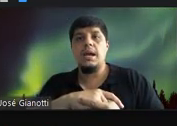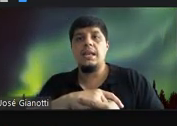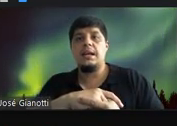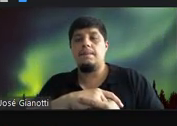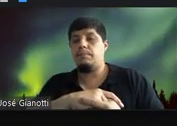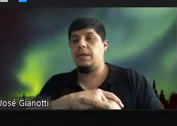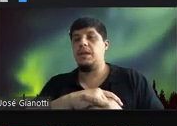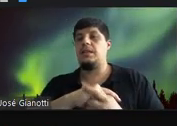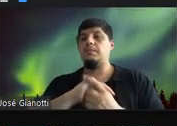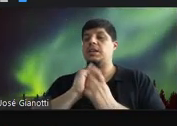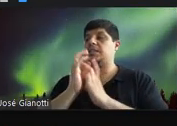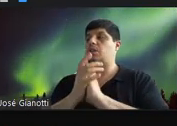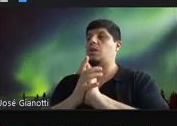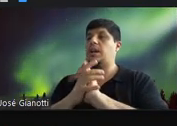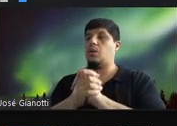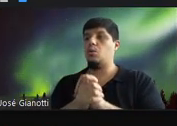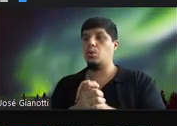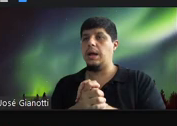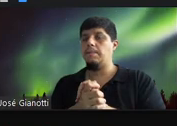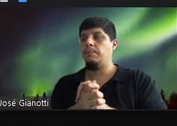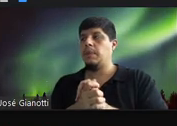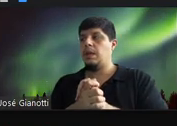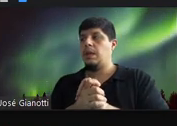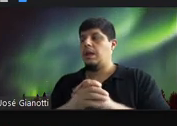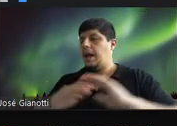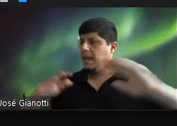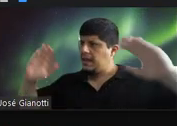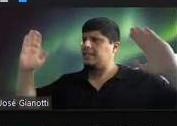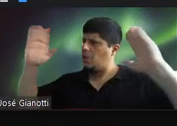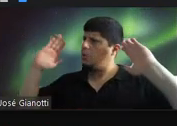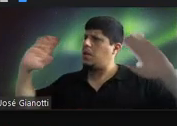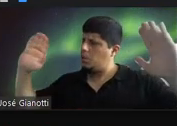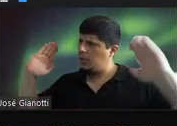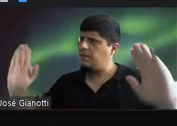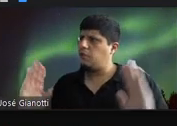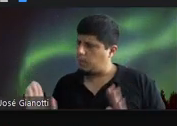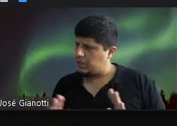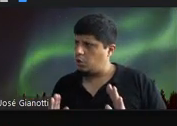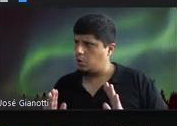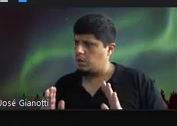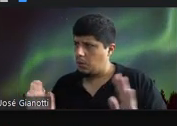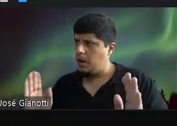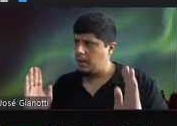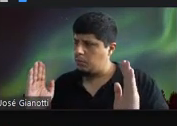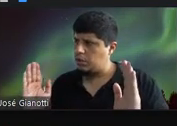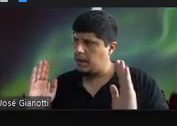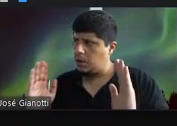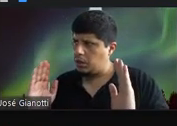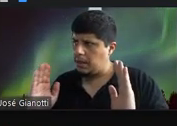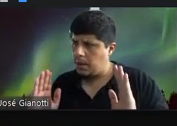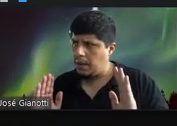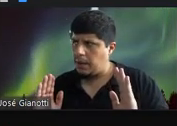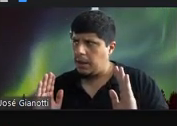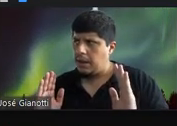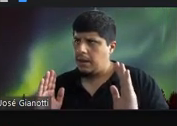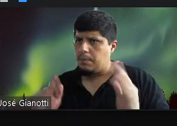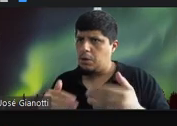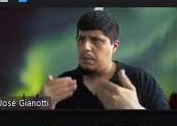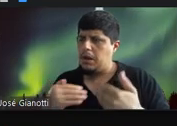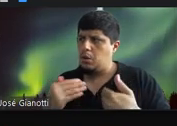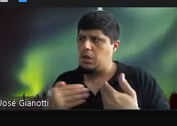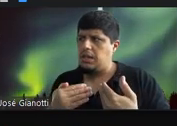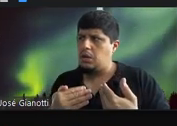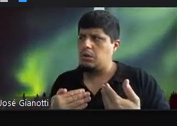Víctor Maita, también del Ministerio de Agricultura. Ahí han estado dando esta información, la cual vamos a hablar ahorita en breve,